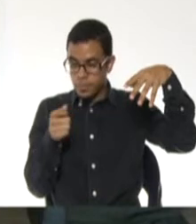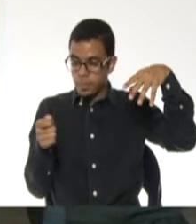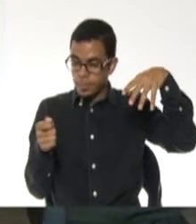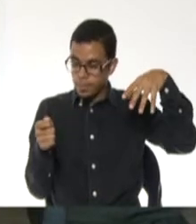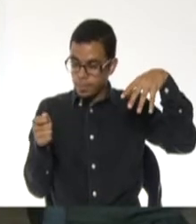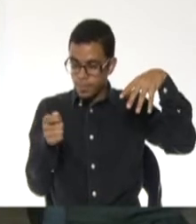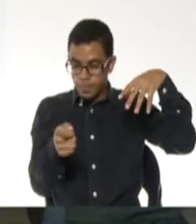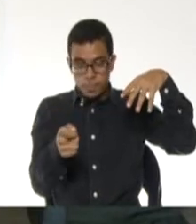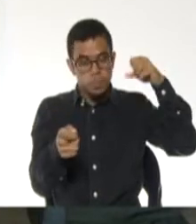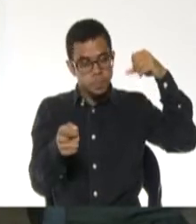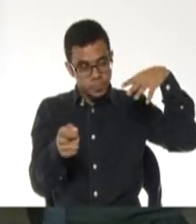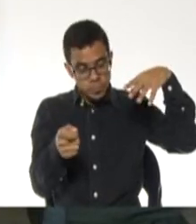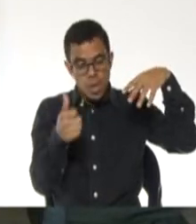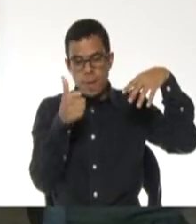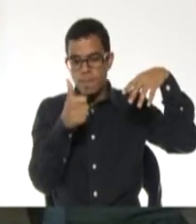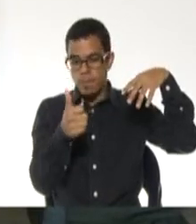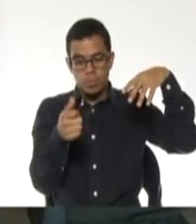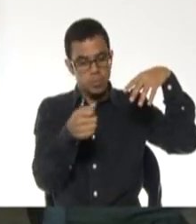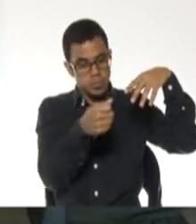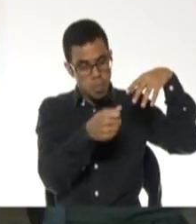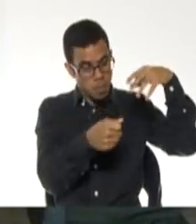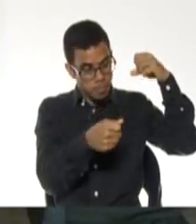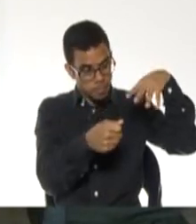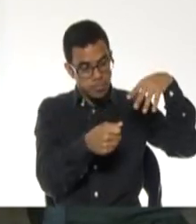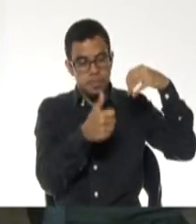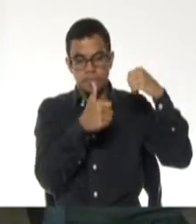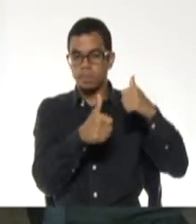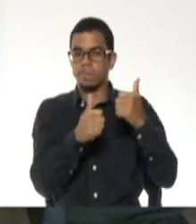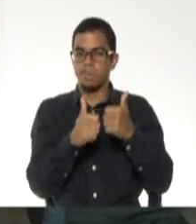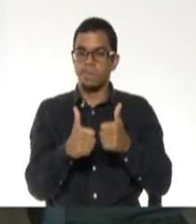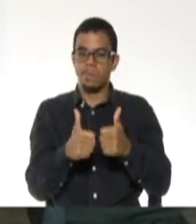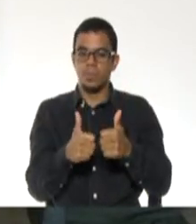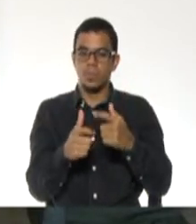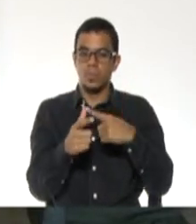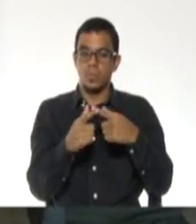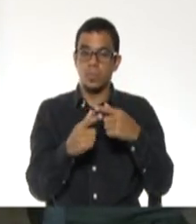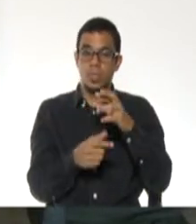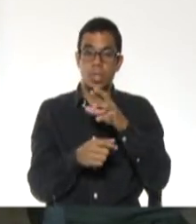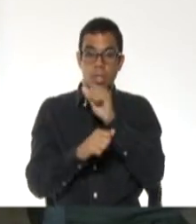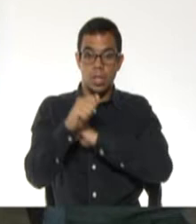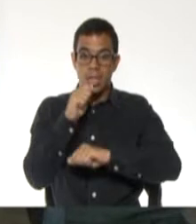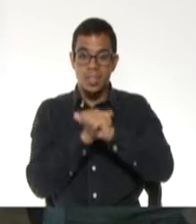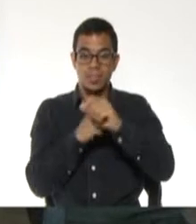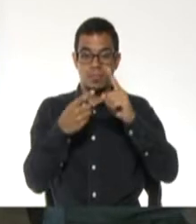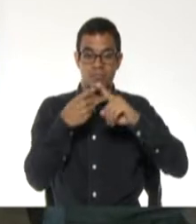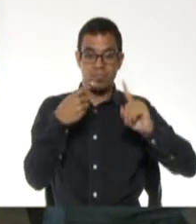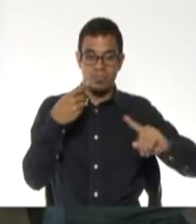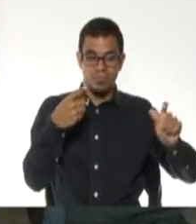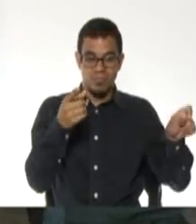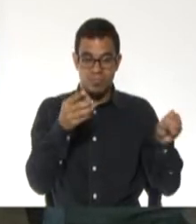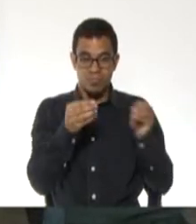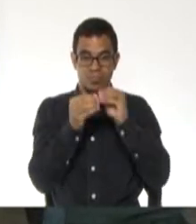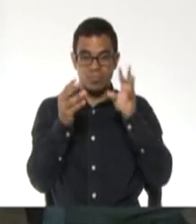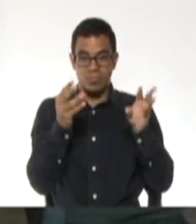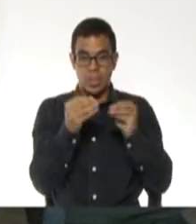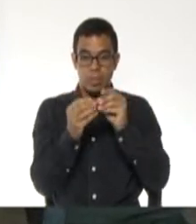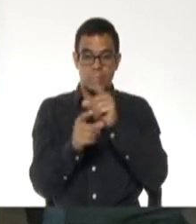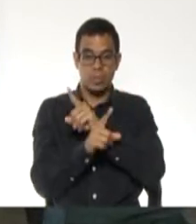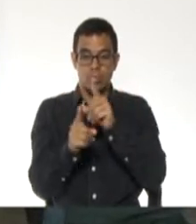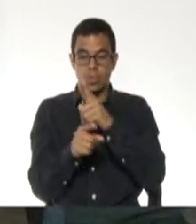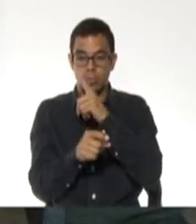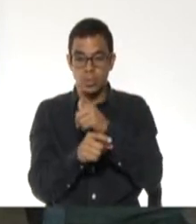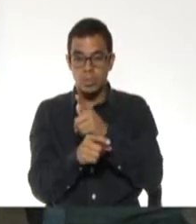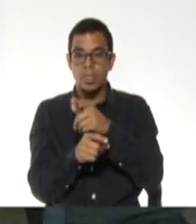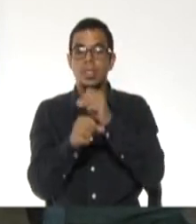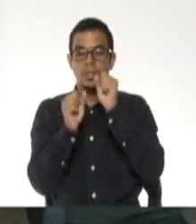plancha. Por lo tanto, la señal lumínica me está indicando de que esta resistencia está operativa, está buena. A